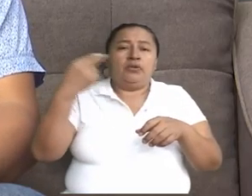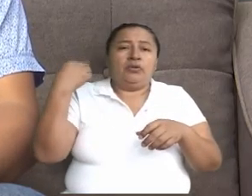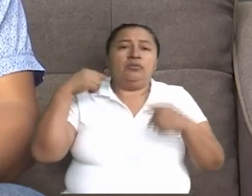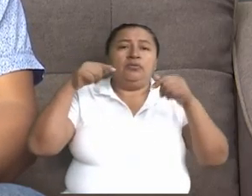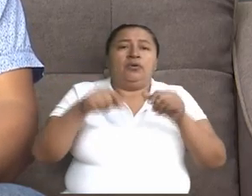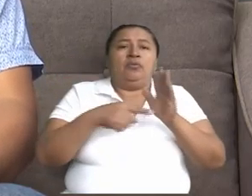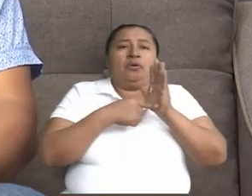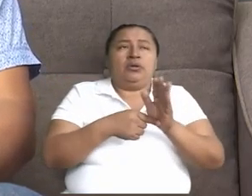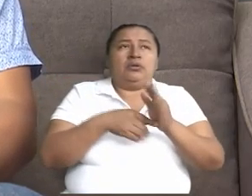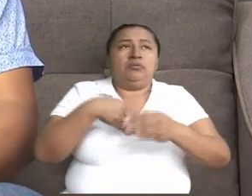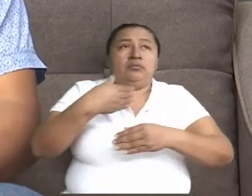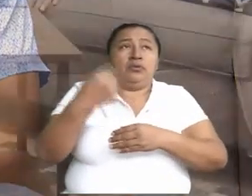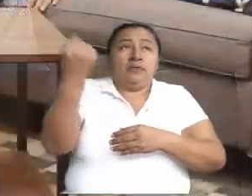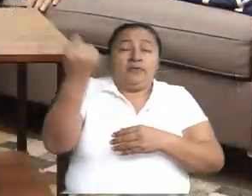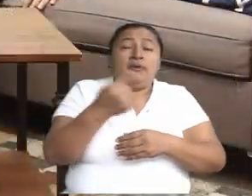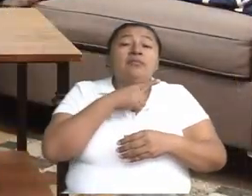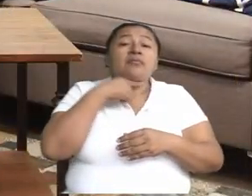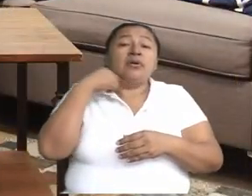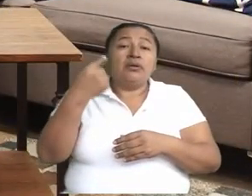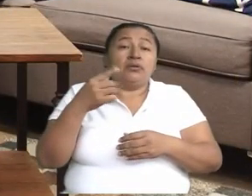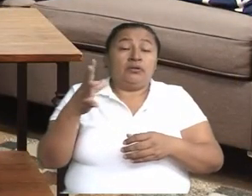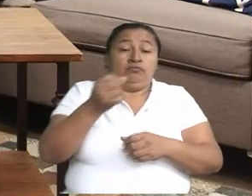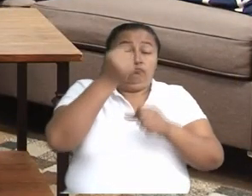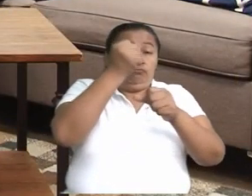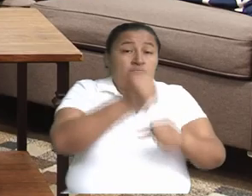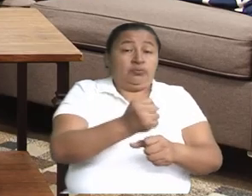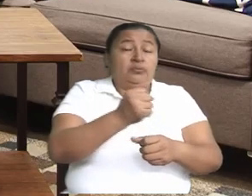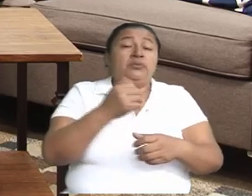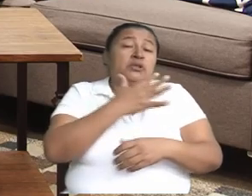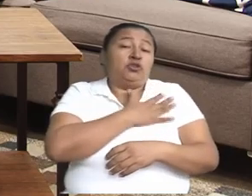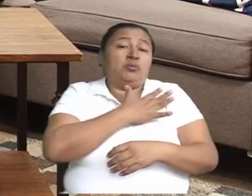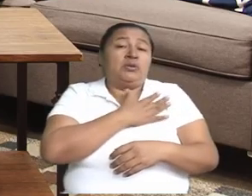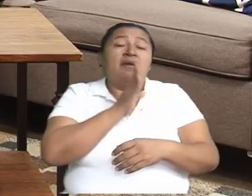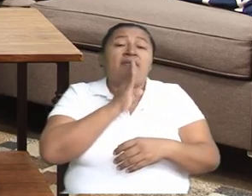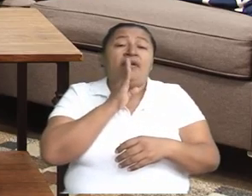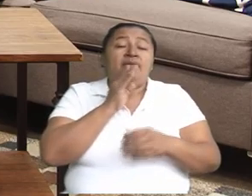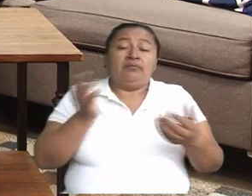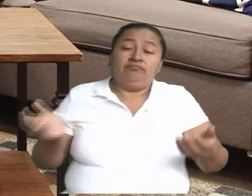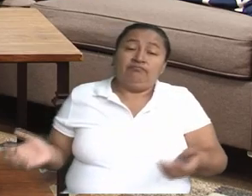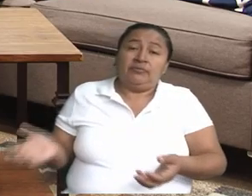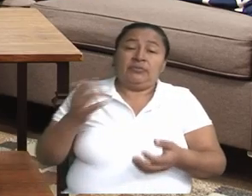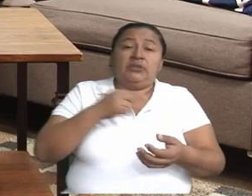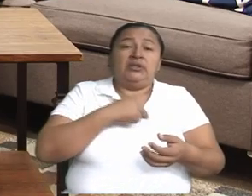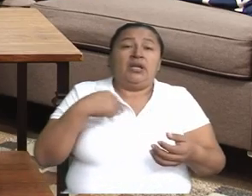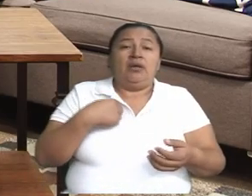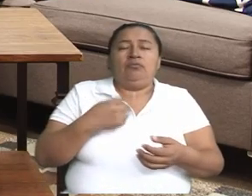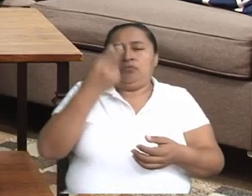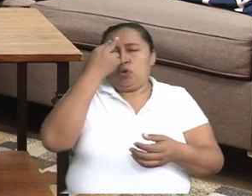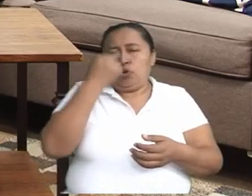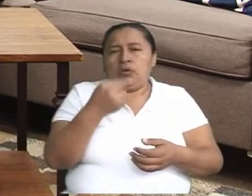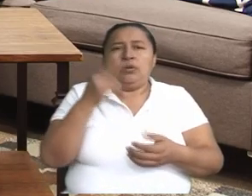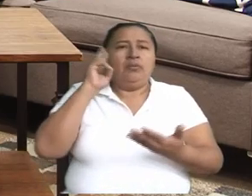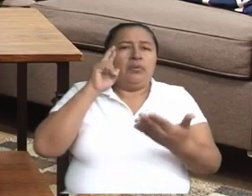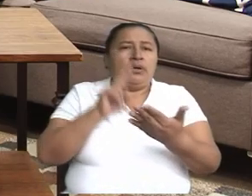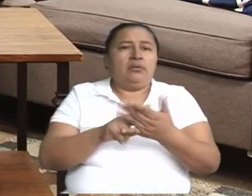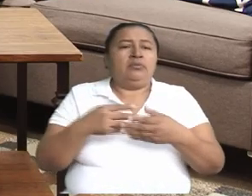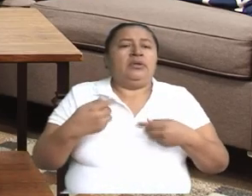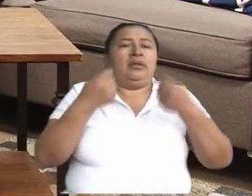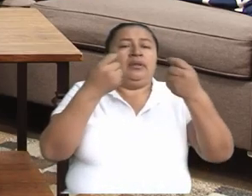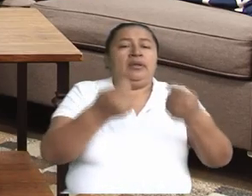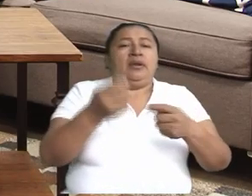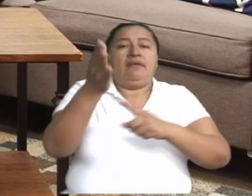un ejemplo. Si bien es cierto que con la dictadura somocista se hablaba de San Jacinto, lo que se hacía era una ceremonia para ir a entregar la